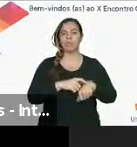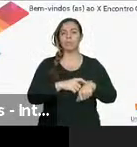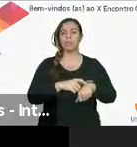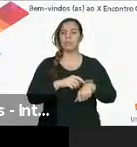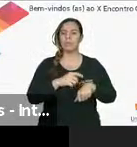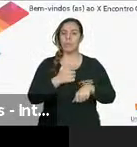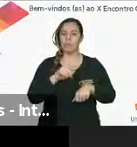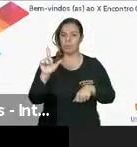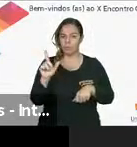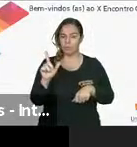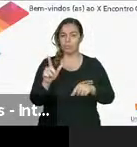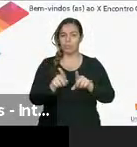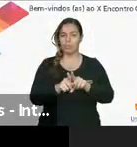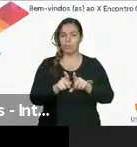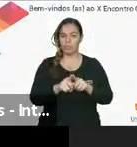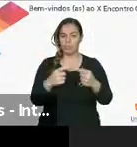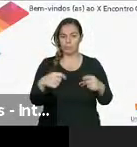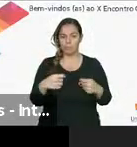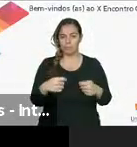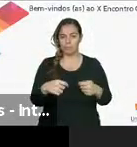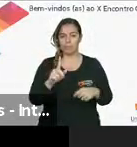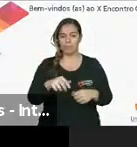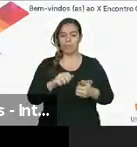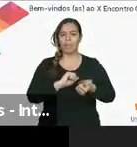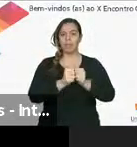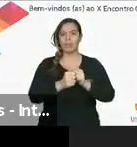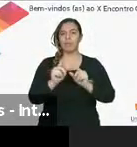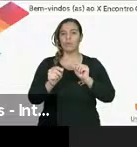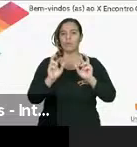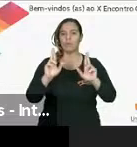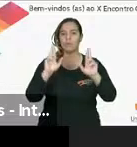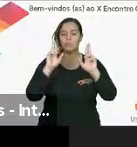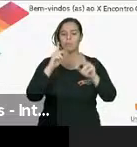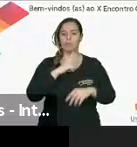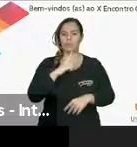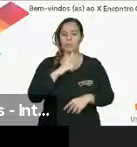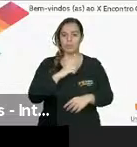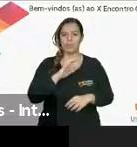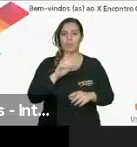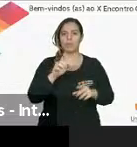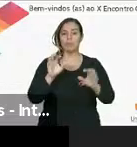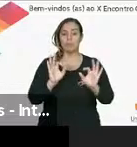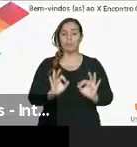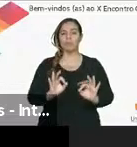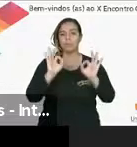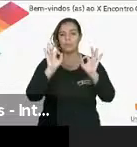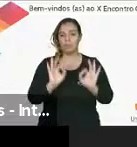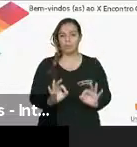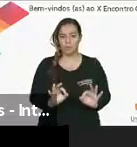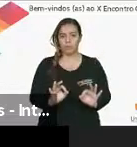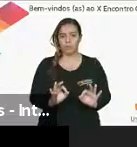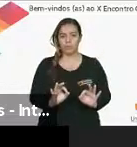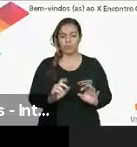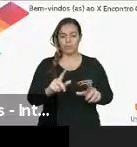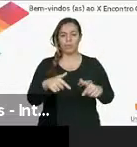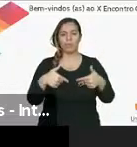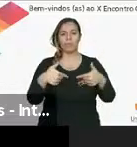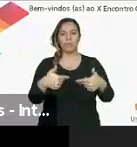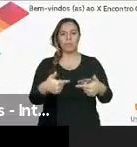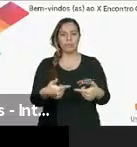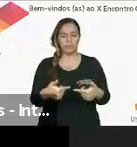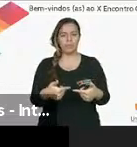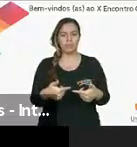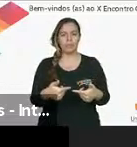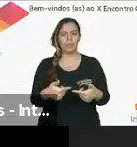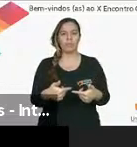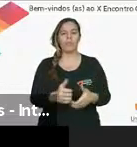otro, y que además es adecuado a las expectativas que alguien tiene. ¿Cómo ocurre esto? La explicación frecuente, el modo frecuente de explicar